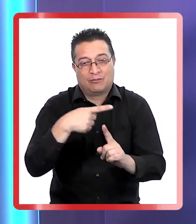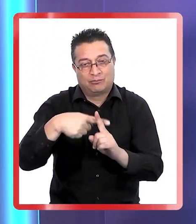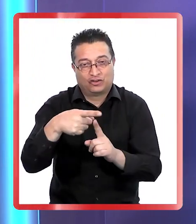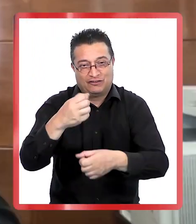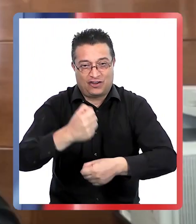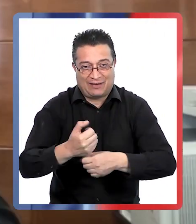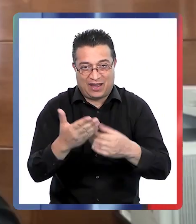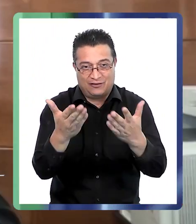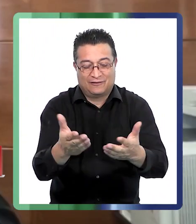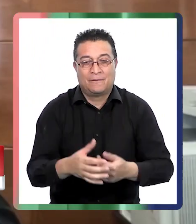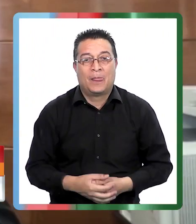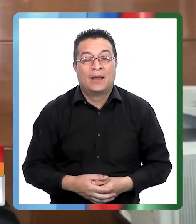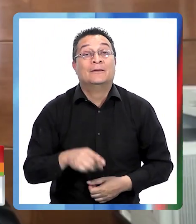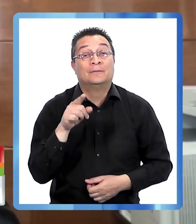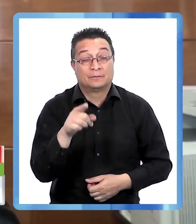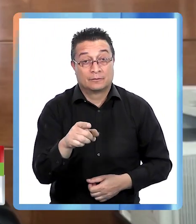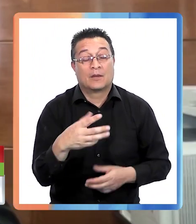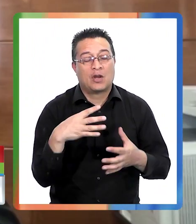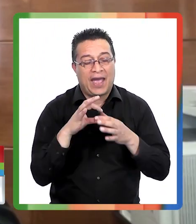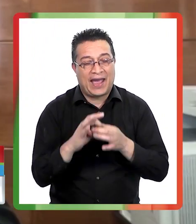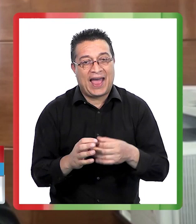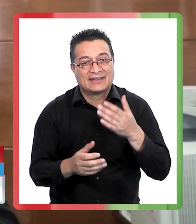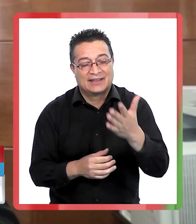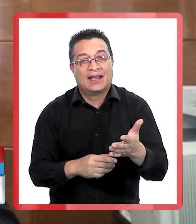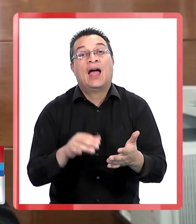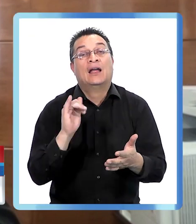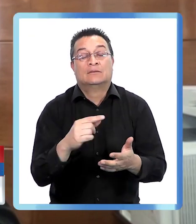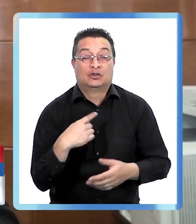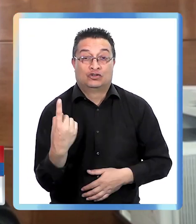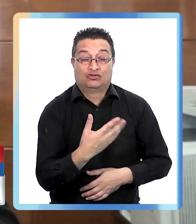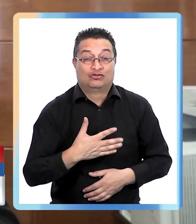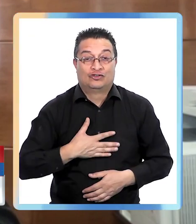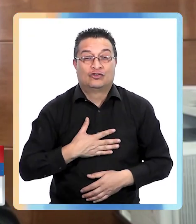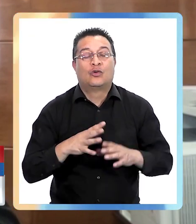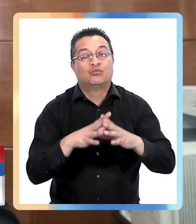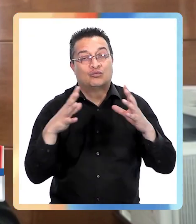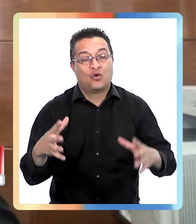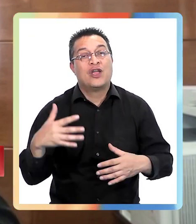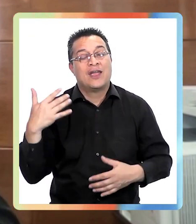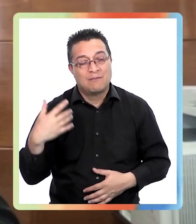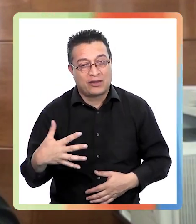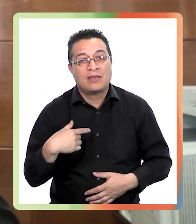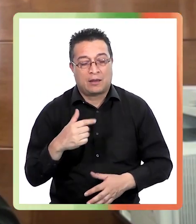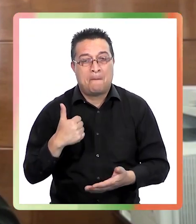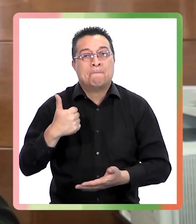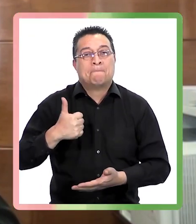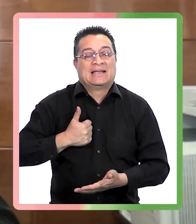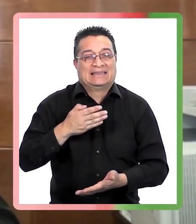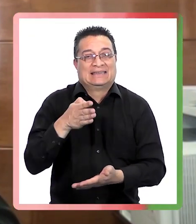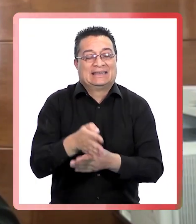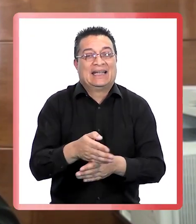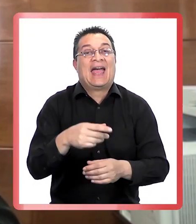su gestión. Muchas gracias, Scarlett, y nos estamos viendo. Para nosotras y nosotros es muy importante estar presentes en las